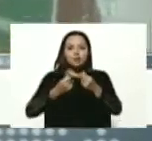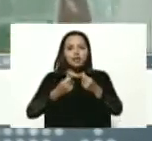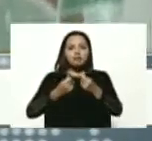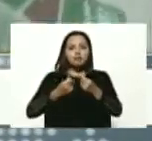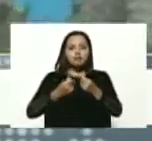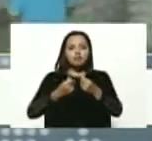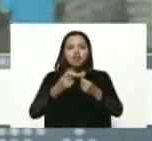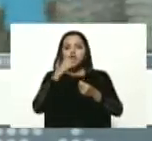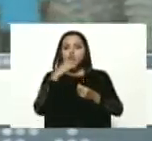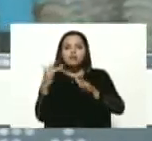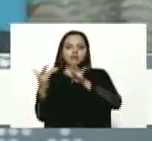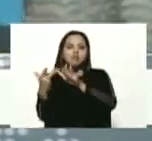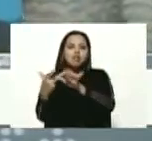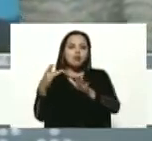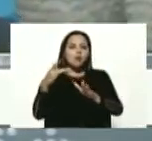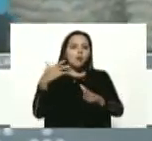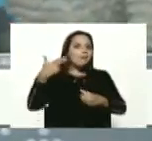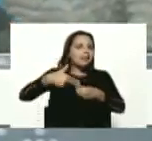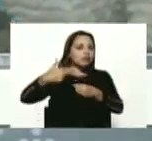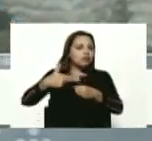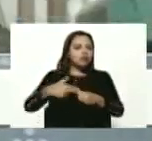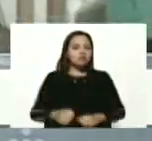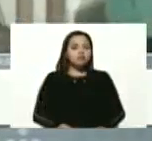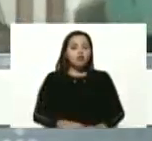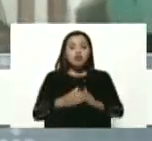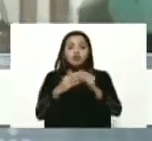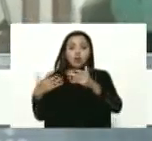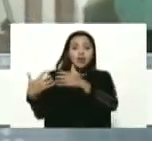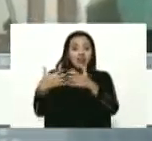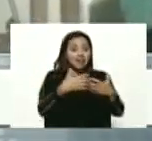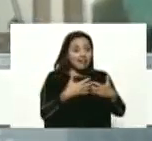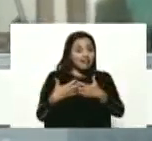post-petrolera. Toda esta guerra,